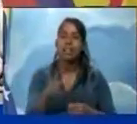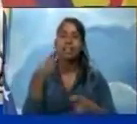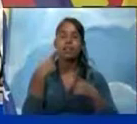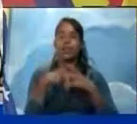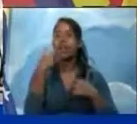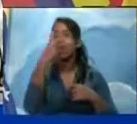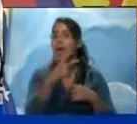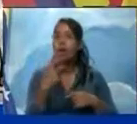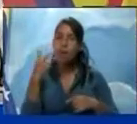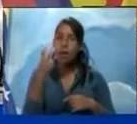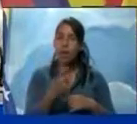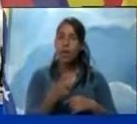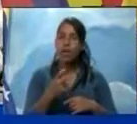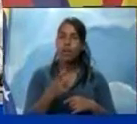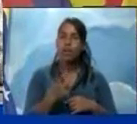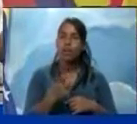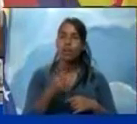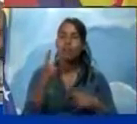hebreo.